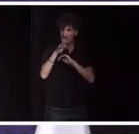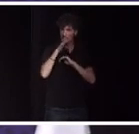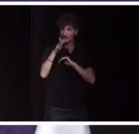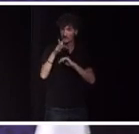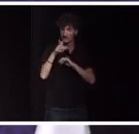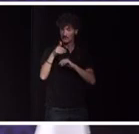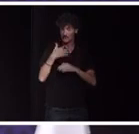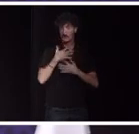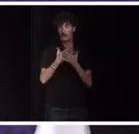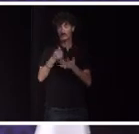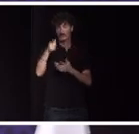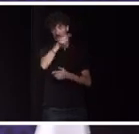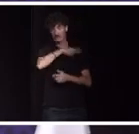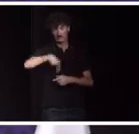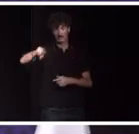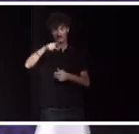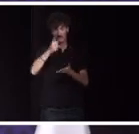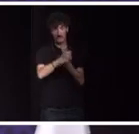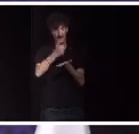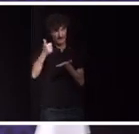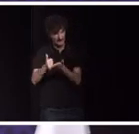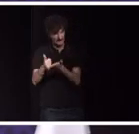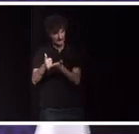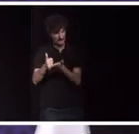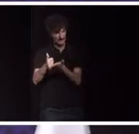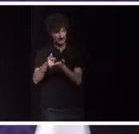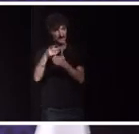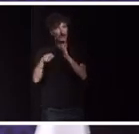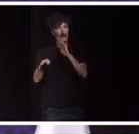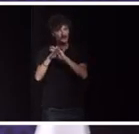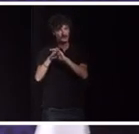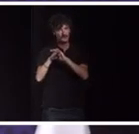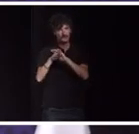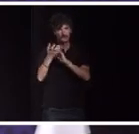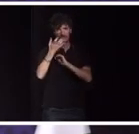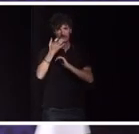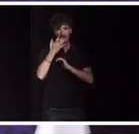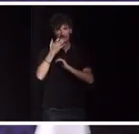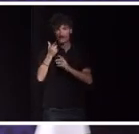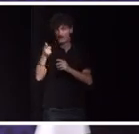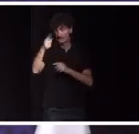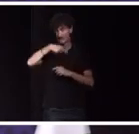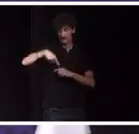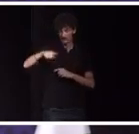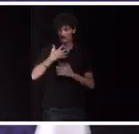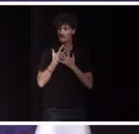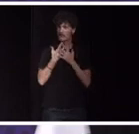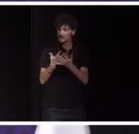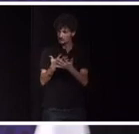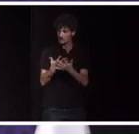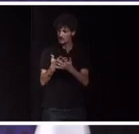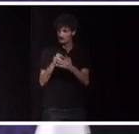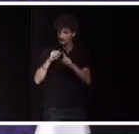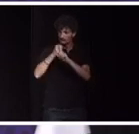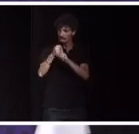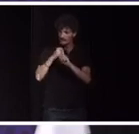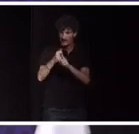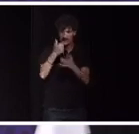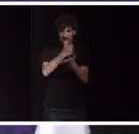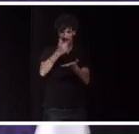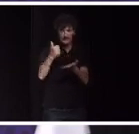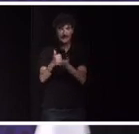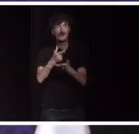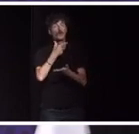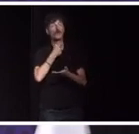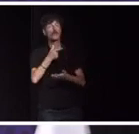más. Y Podemos existirá mientras exista la voluntad de sus militantes, le guste o no le